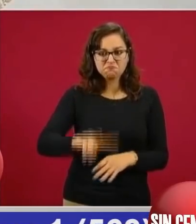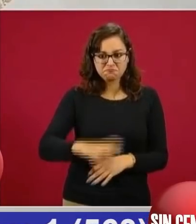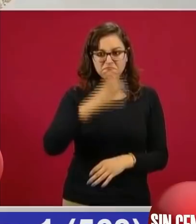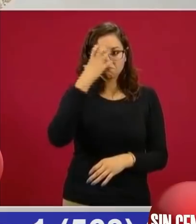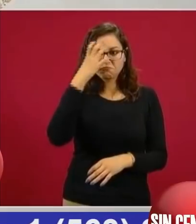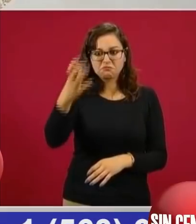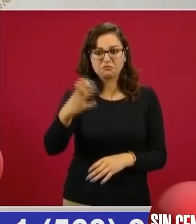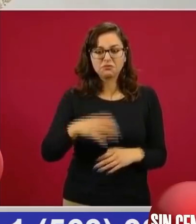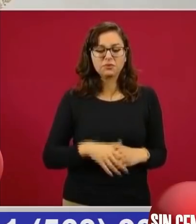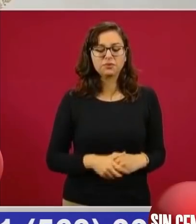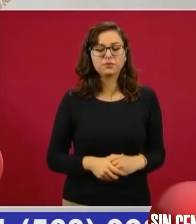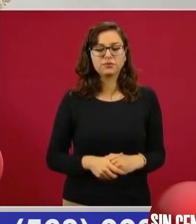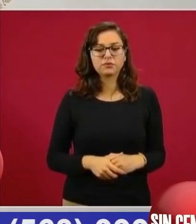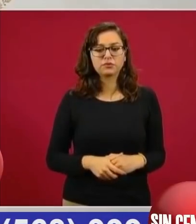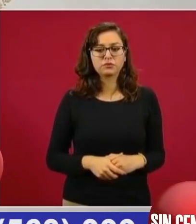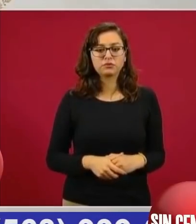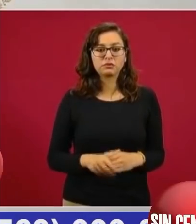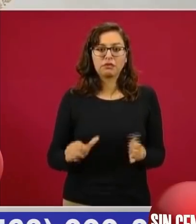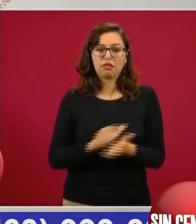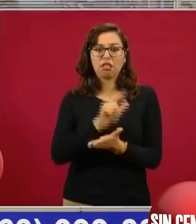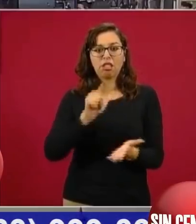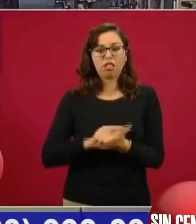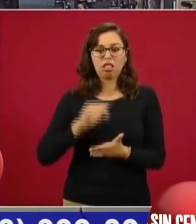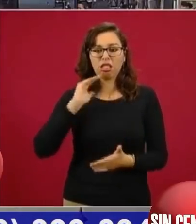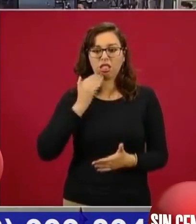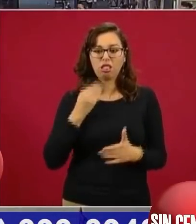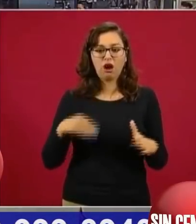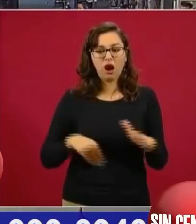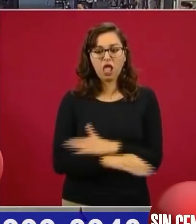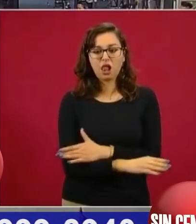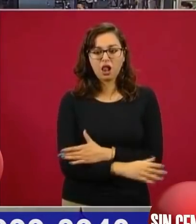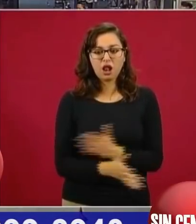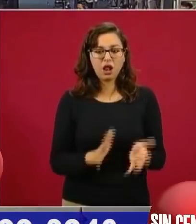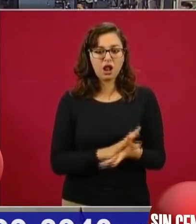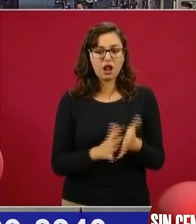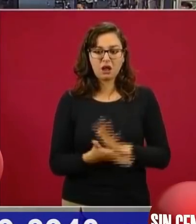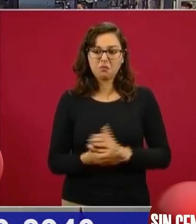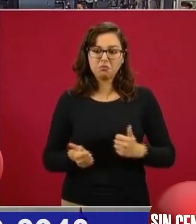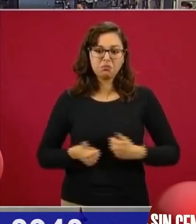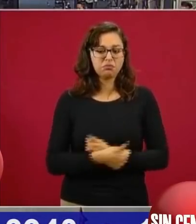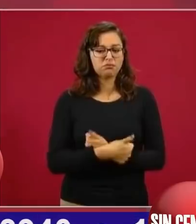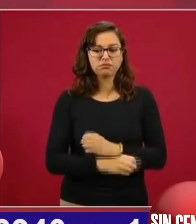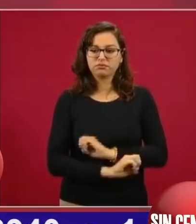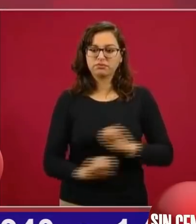no un Estado de chueco, de cohecho como era antes.